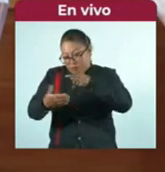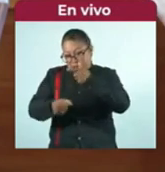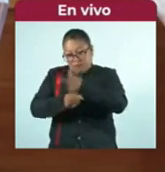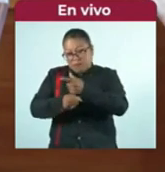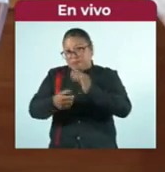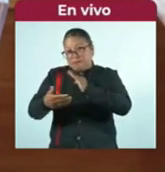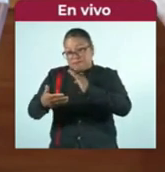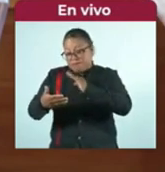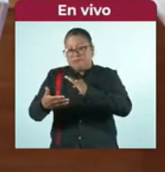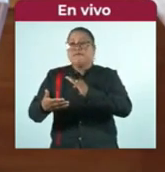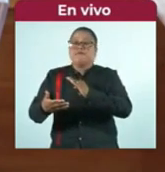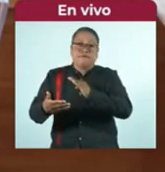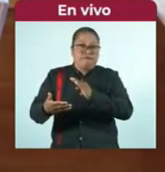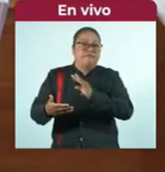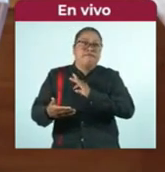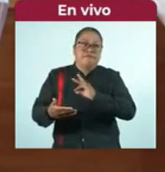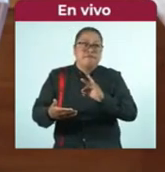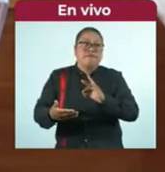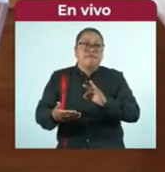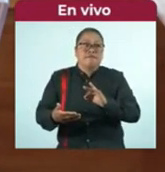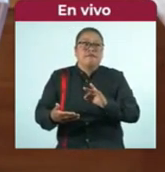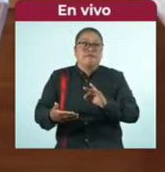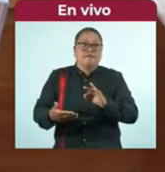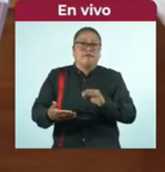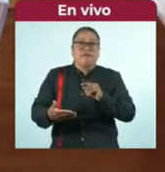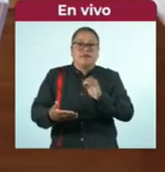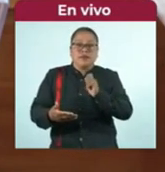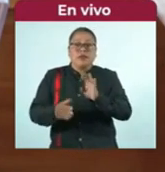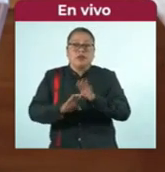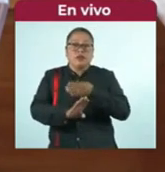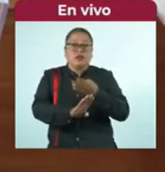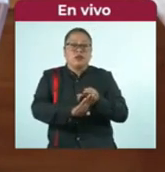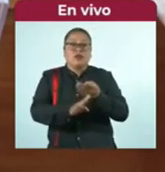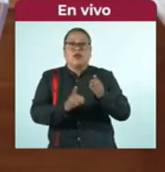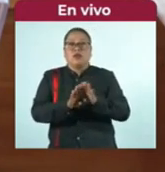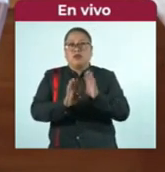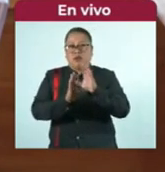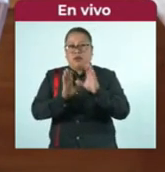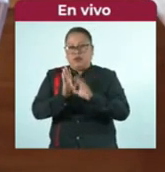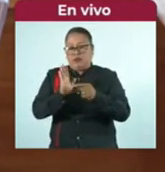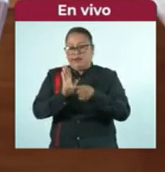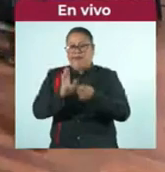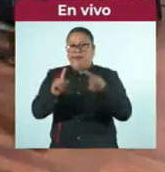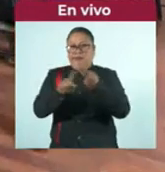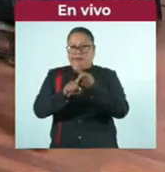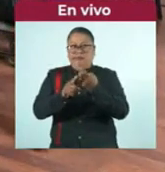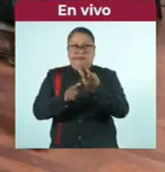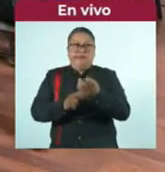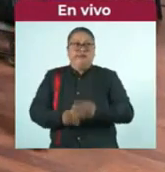si se hará la valoración en la opinión jurídica si se atenta contra algún principio constitucional.